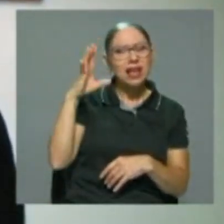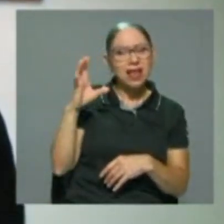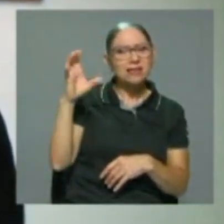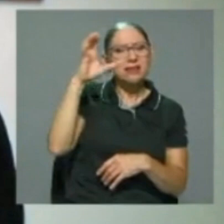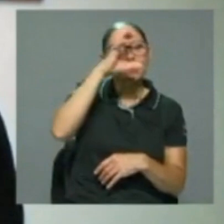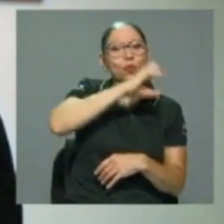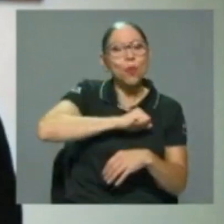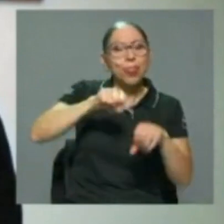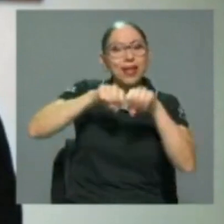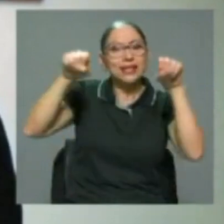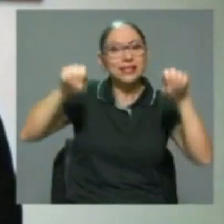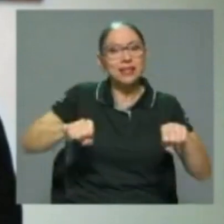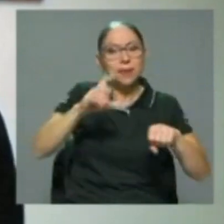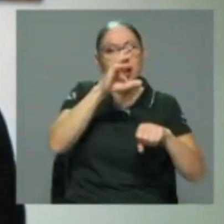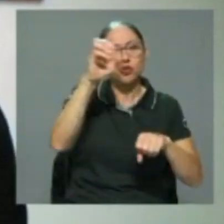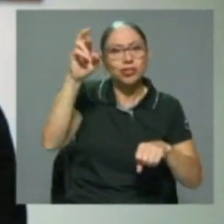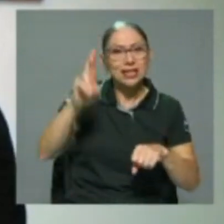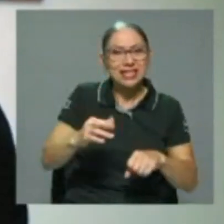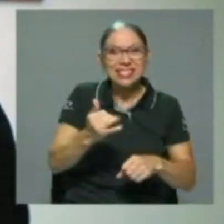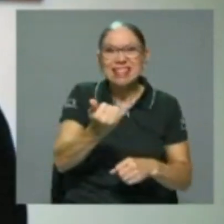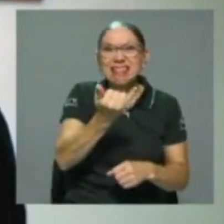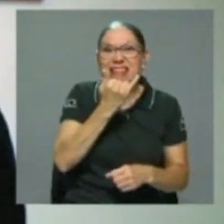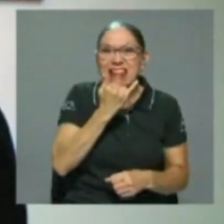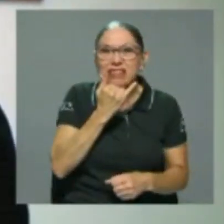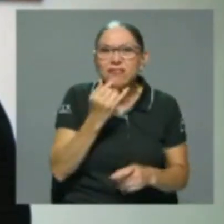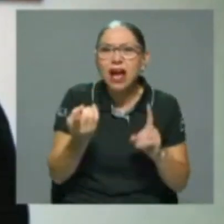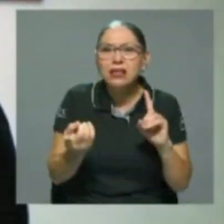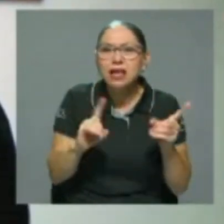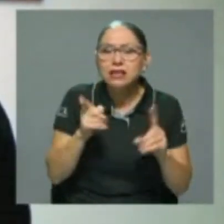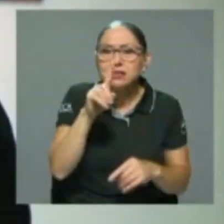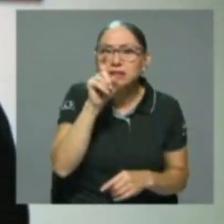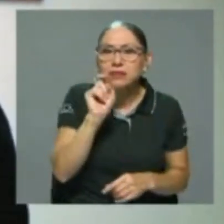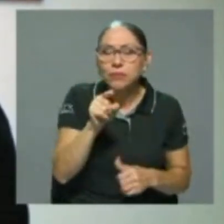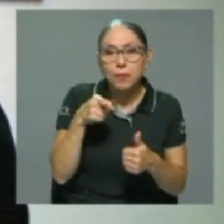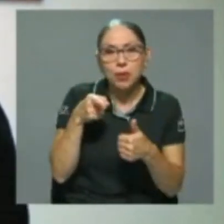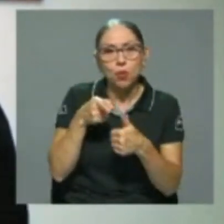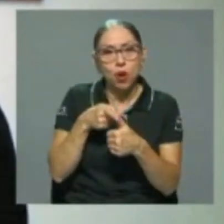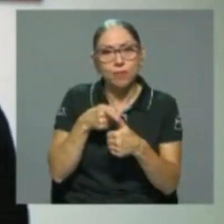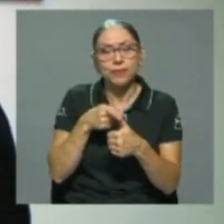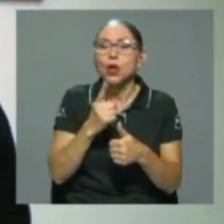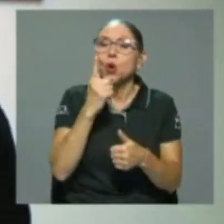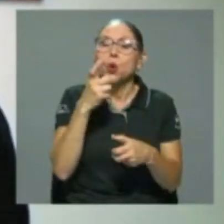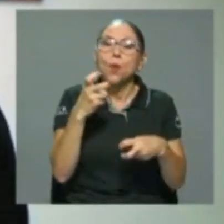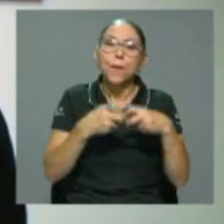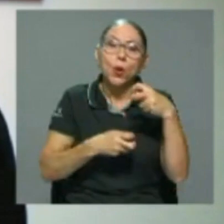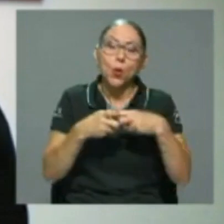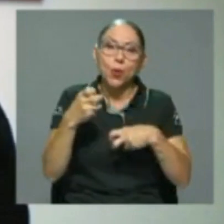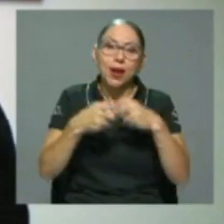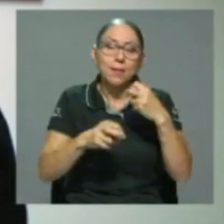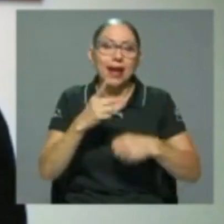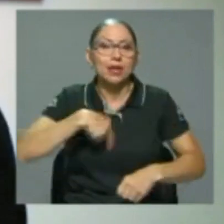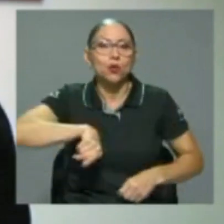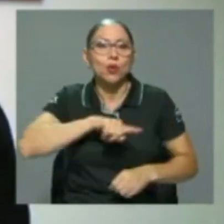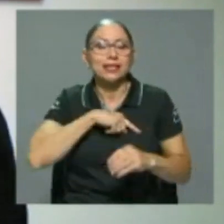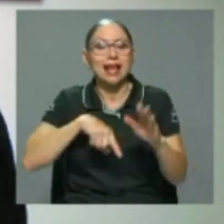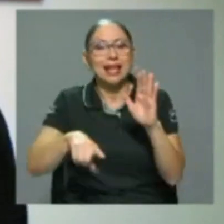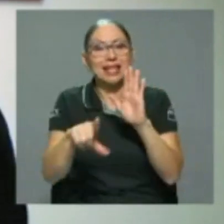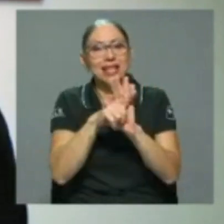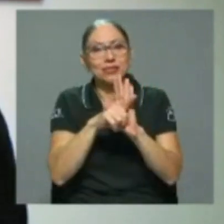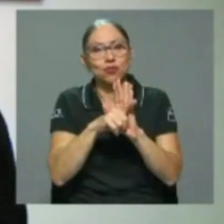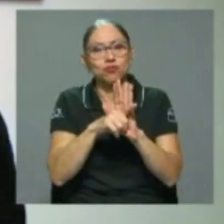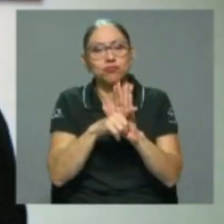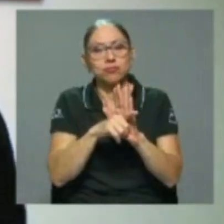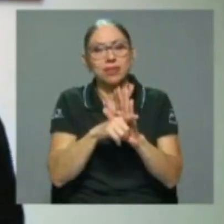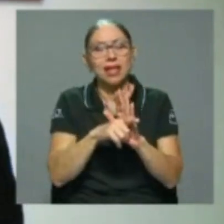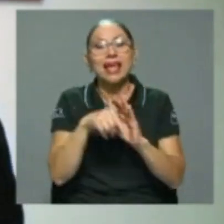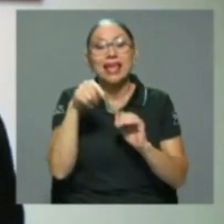sistema costarricense tiene fallas? En primer lugar, hay un problema en nuestra legislación, y es que